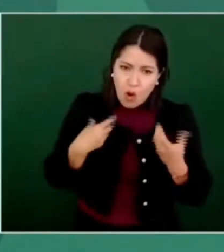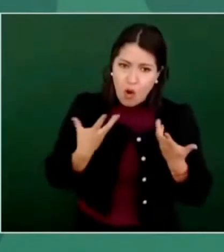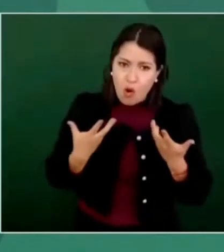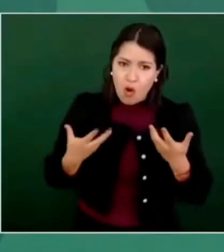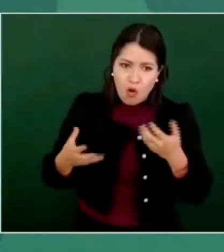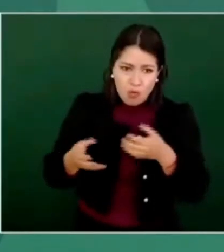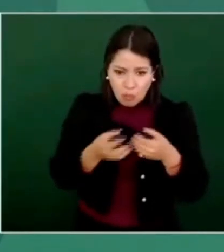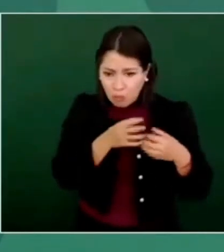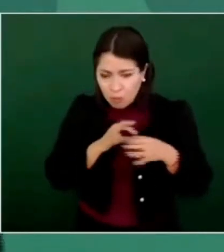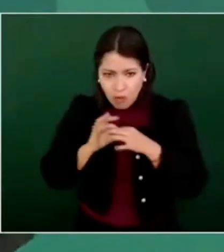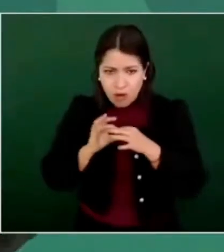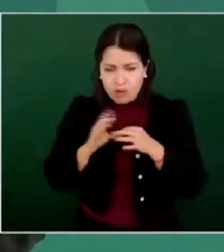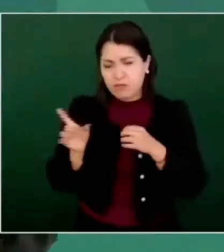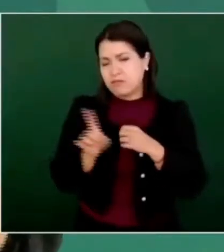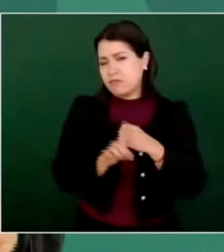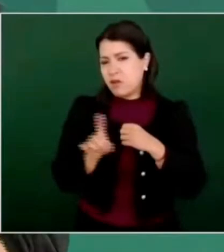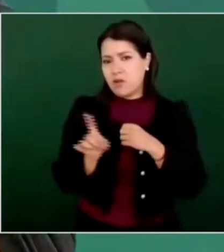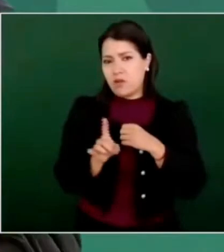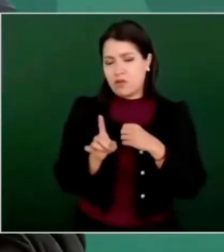que